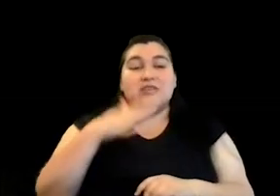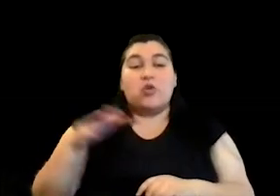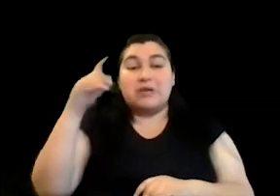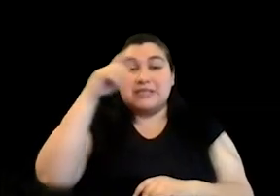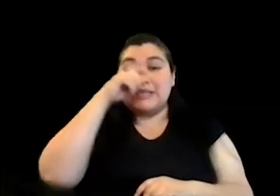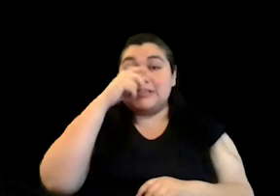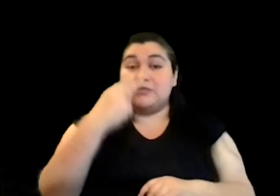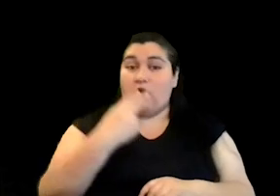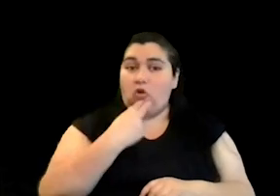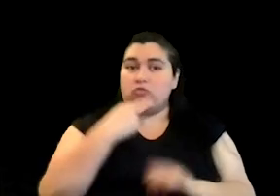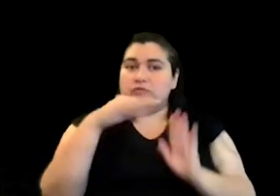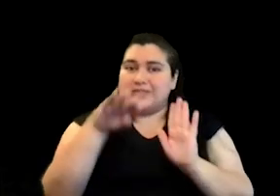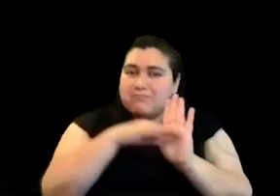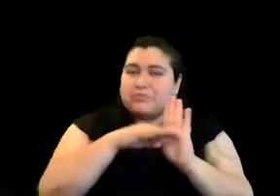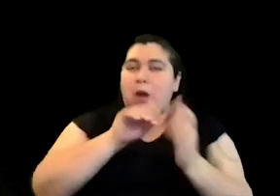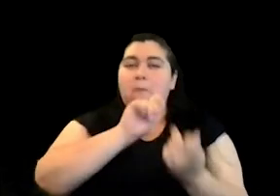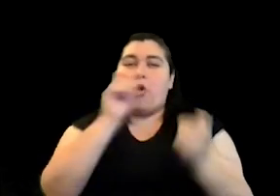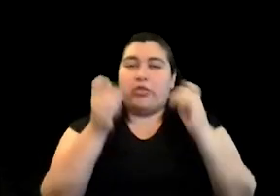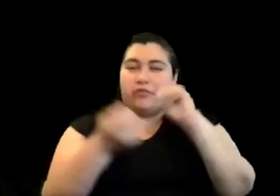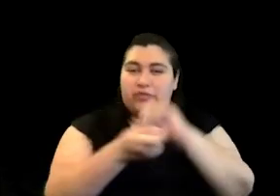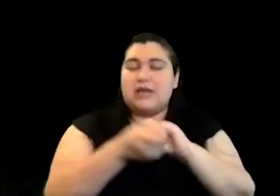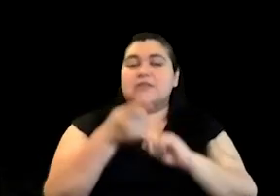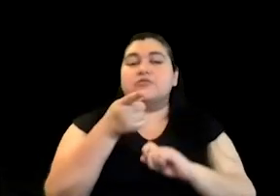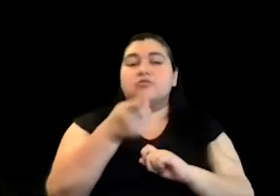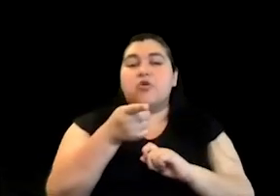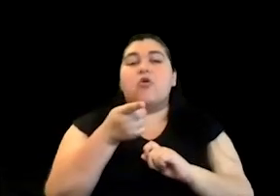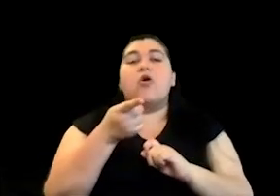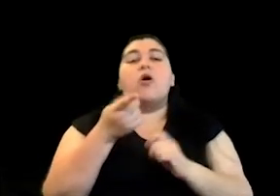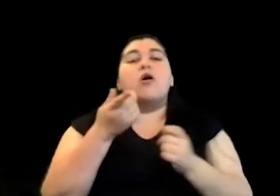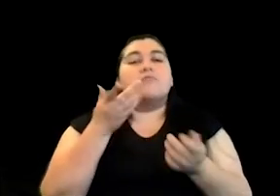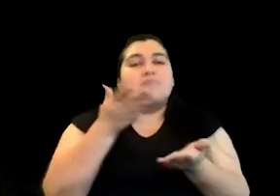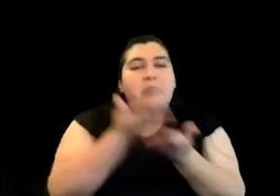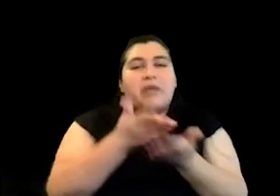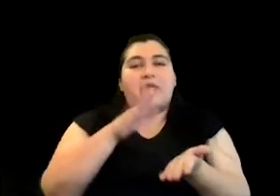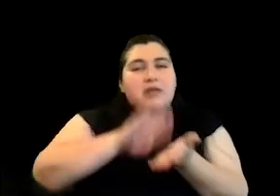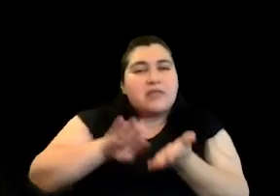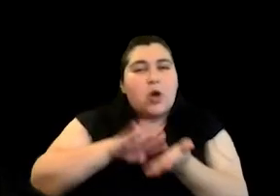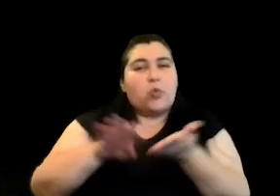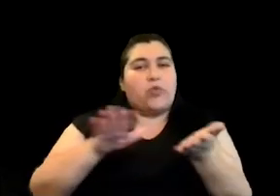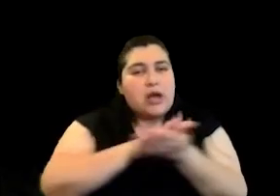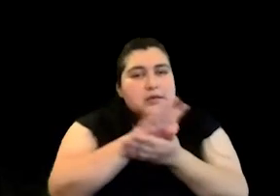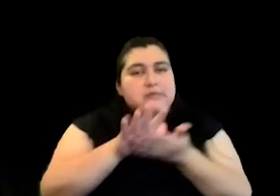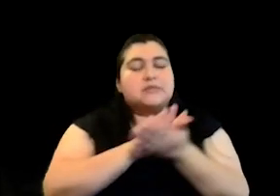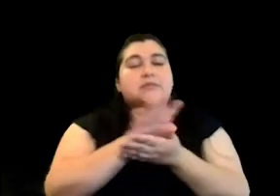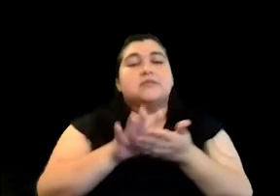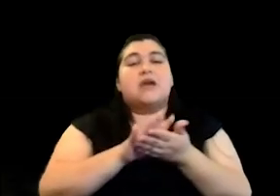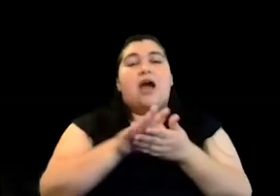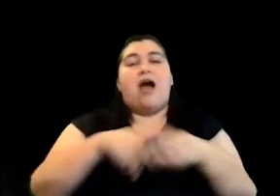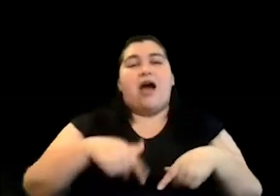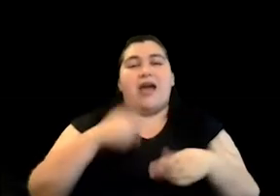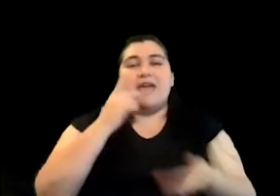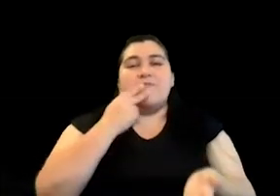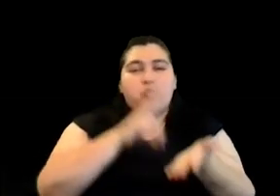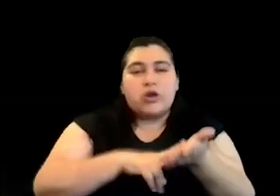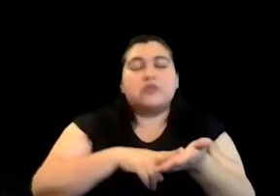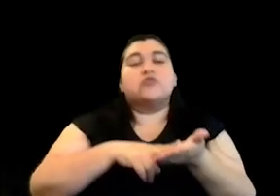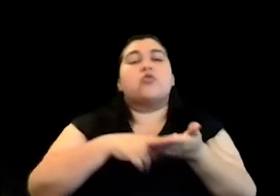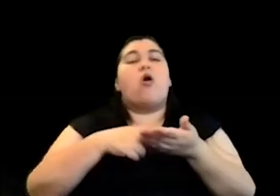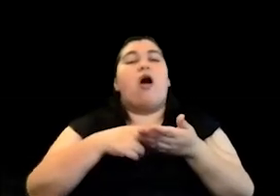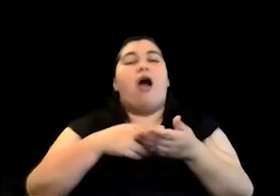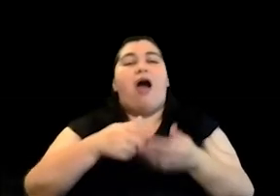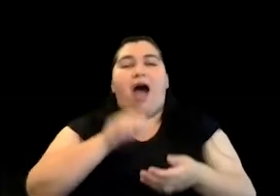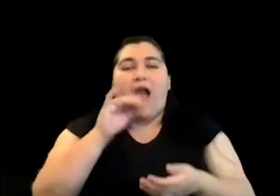5711, habilitando regularizar deuda impositiva, aduanera y de recursos de seguridad